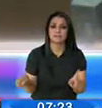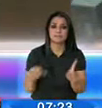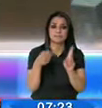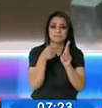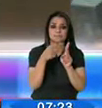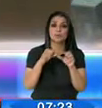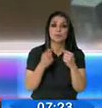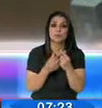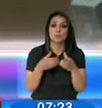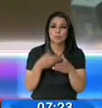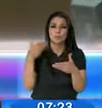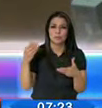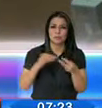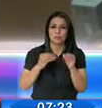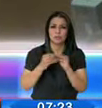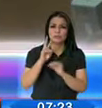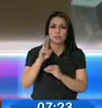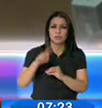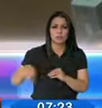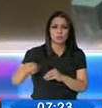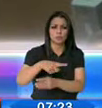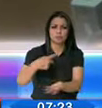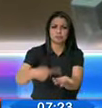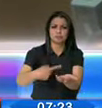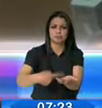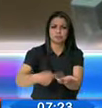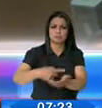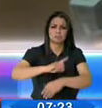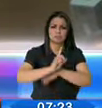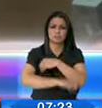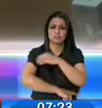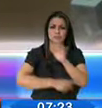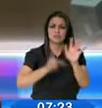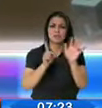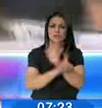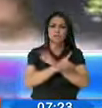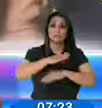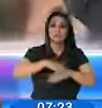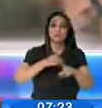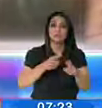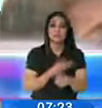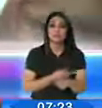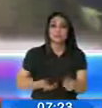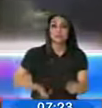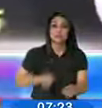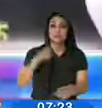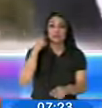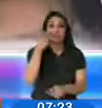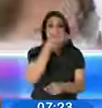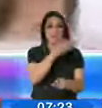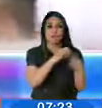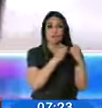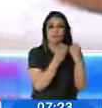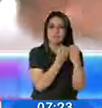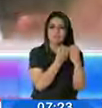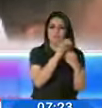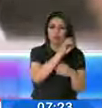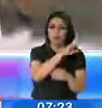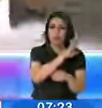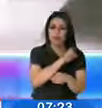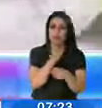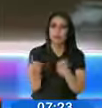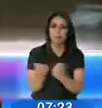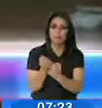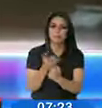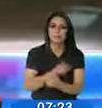Creo pedía que se debate en la sesión una resolución de condena a la denuncia presentada por el expresidente Rafael Correa ante la OEA y dar un apoyo al presidente